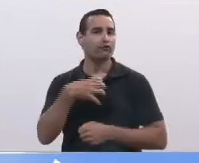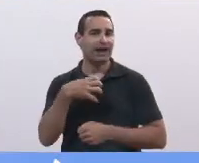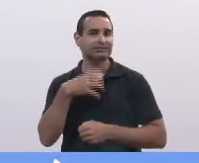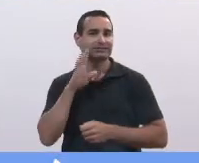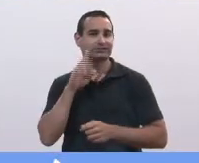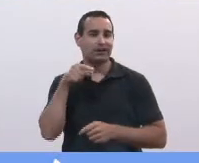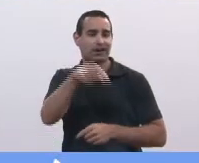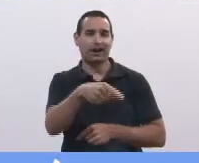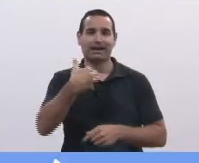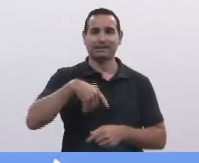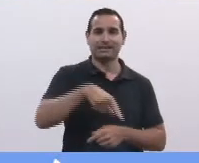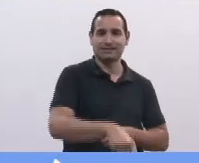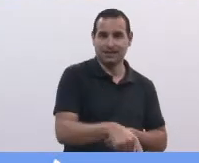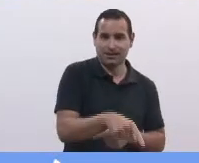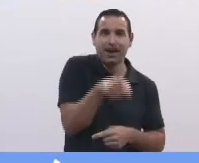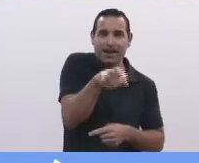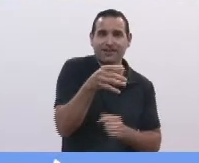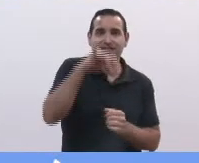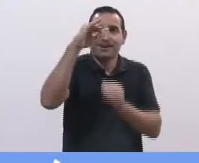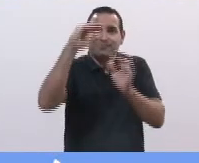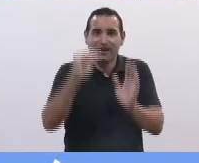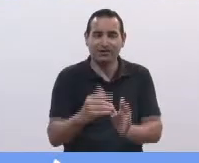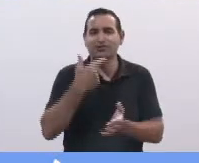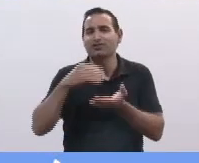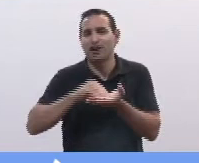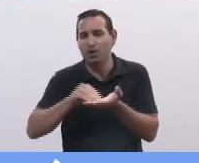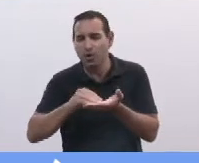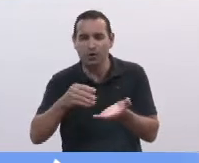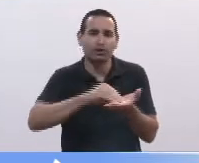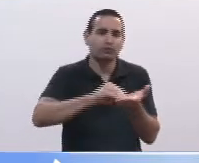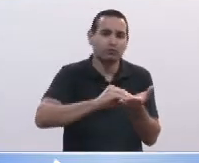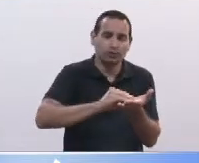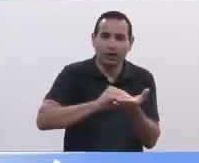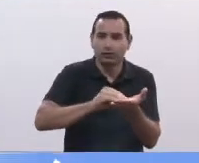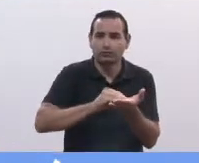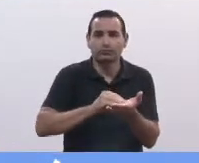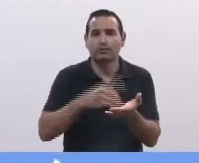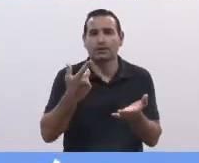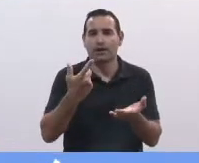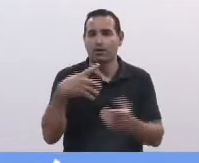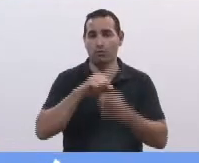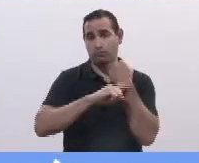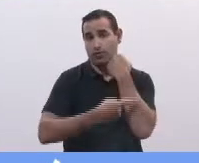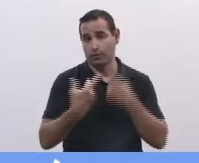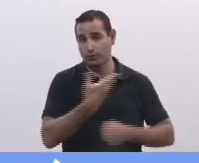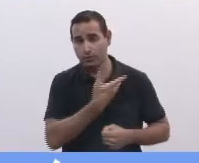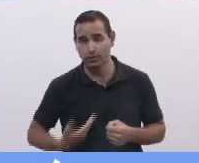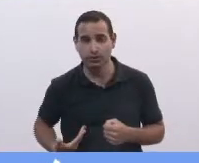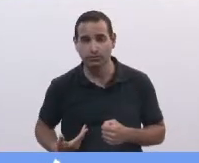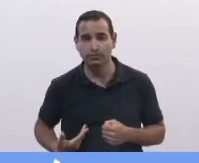los argentinos en nosotros, en los senadores, en los diputados, en el Poder